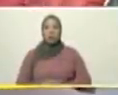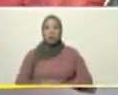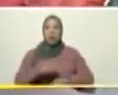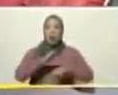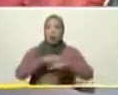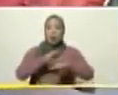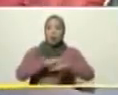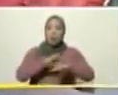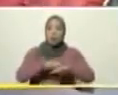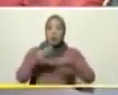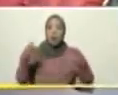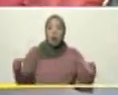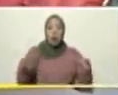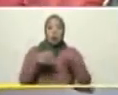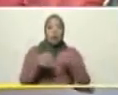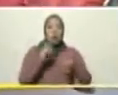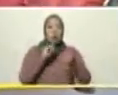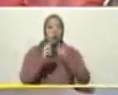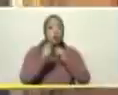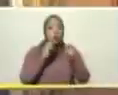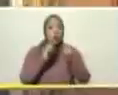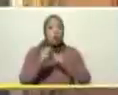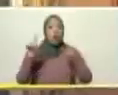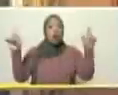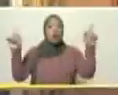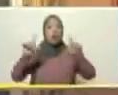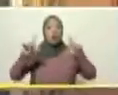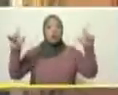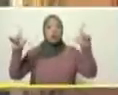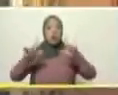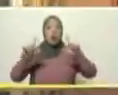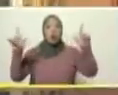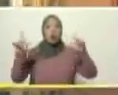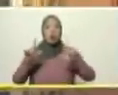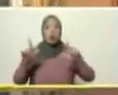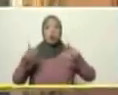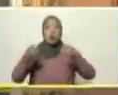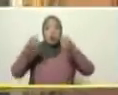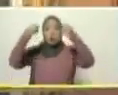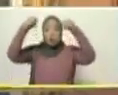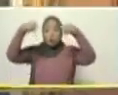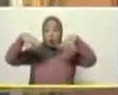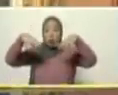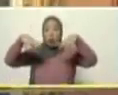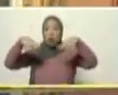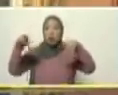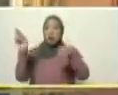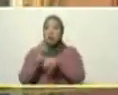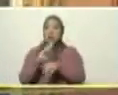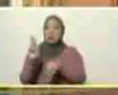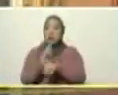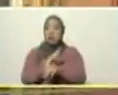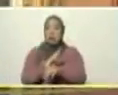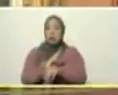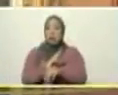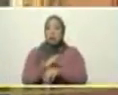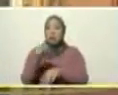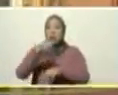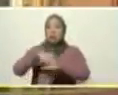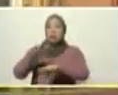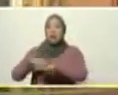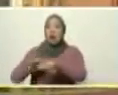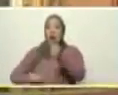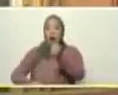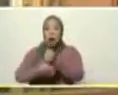convocó una rueda de prensa y le dijo a los medios de comunicación que iba a renunciar en vivo y que iba a